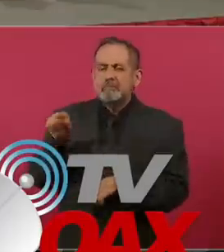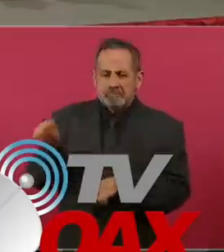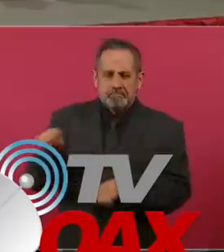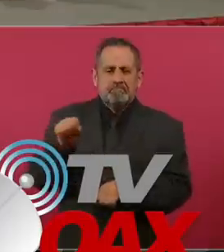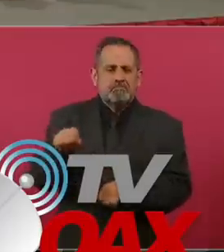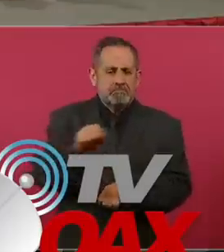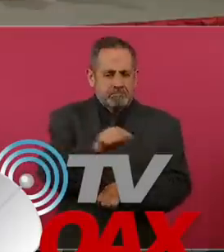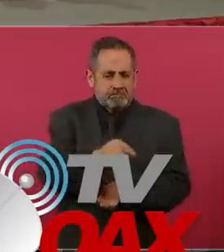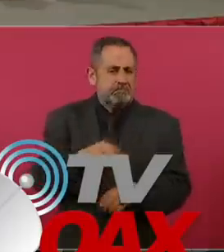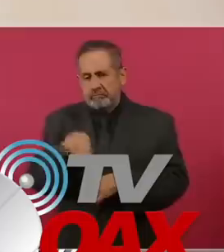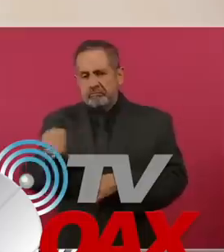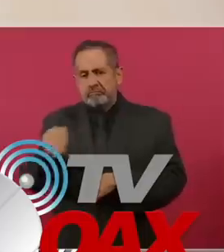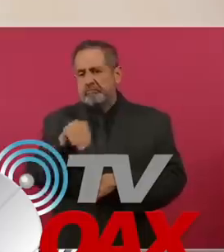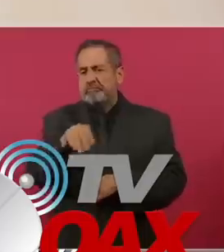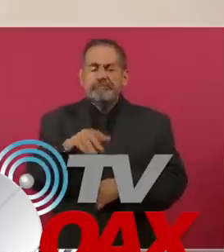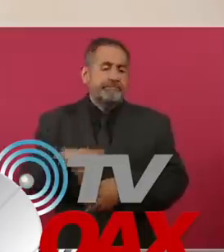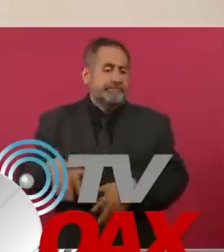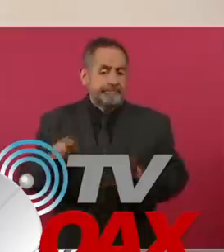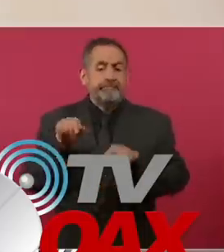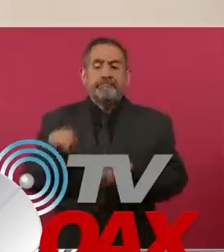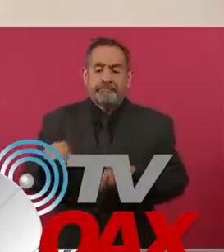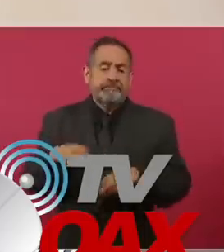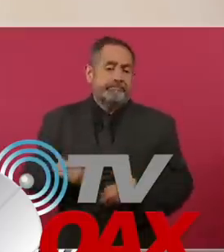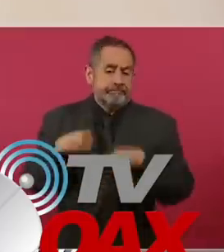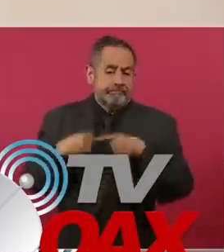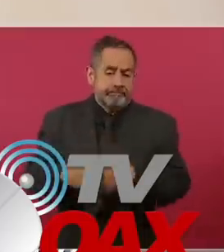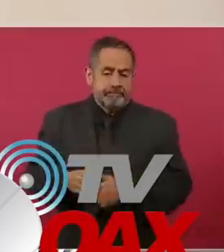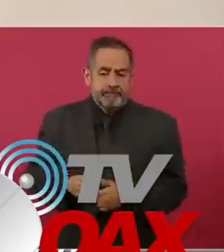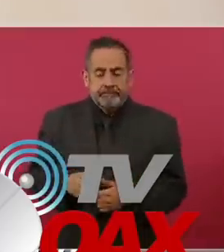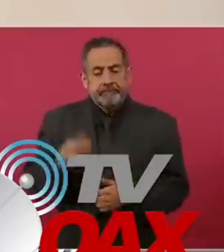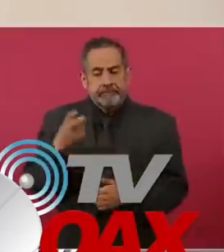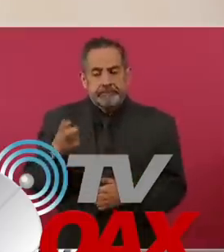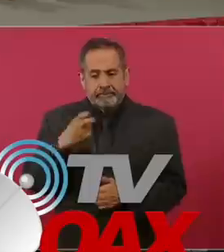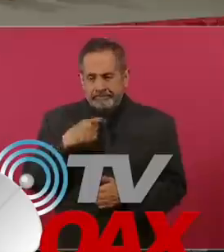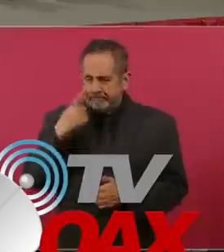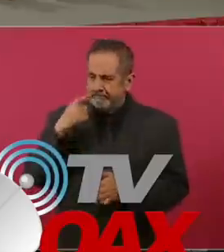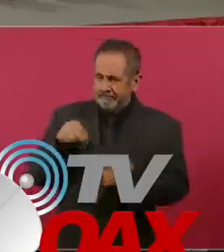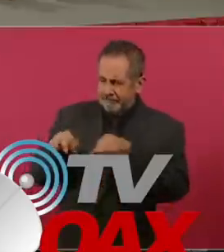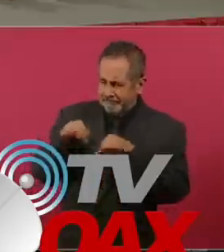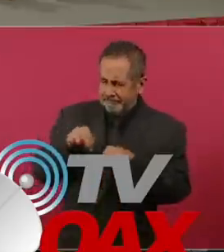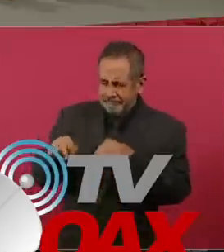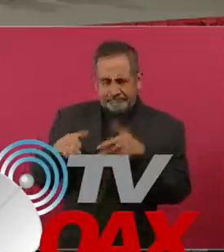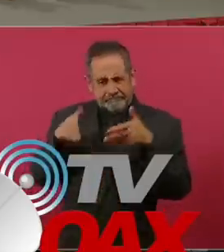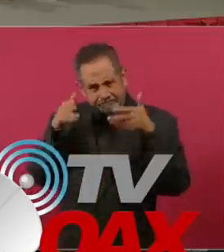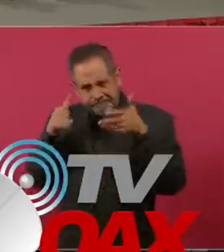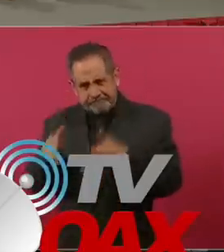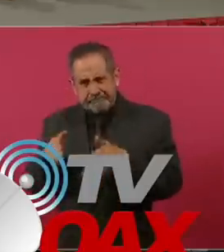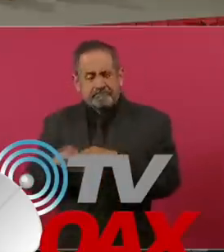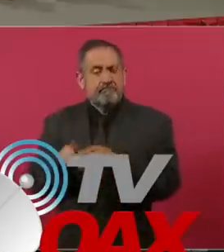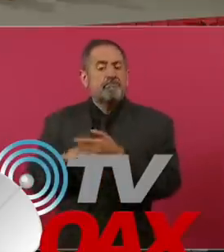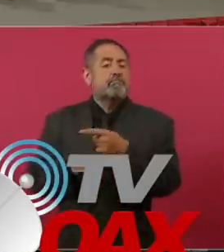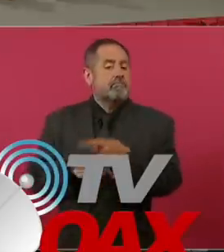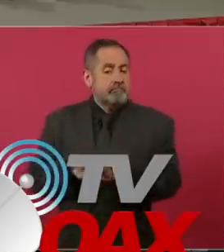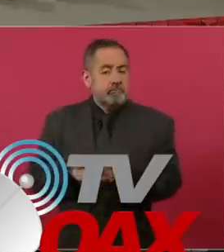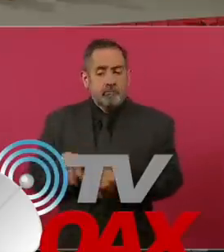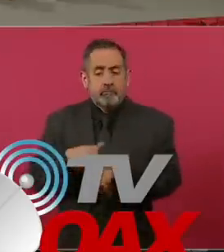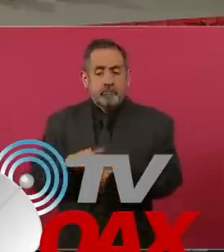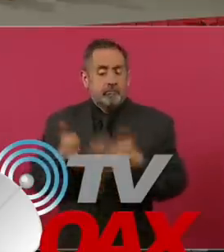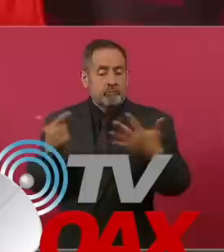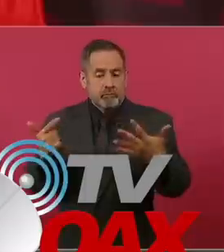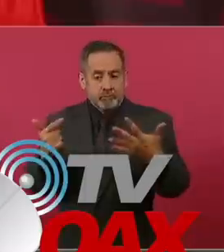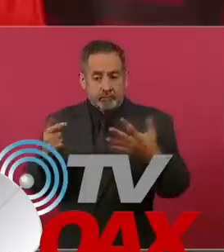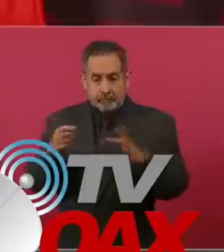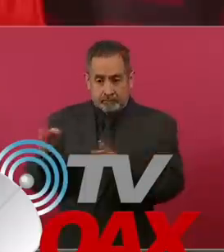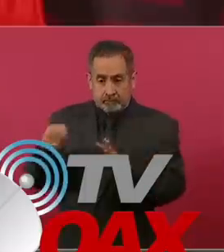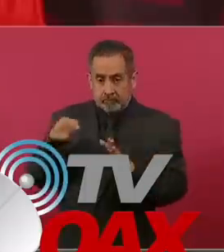de grupos humanos. Este es el resultado del trabajo que particularmente en el tramo 7 implicó